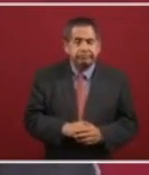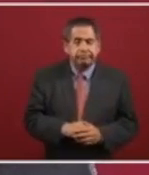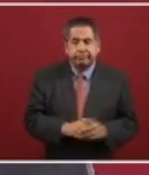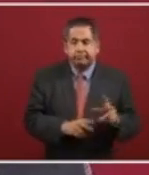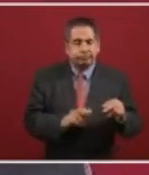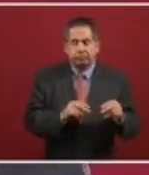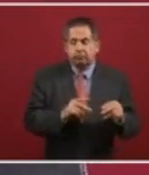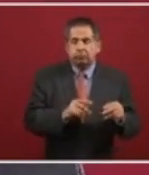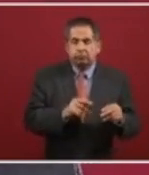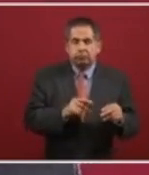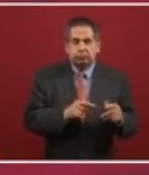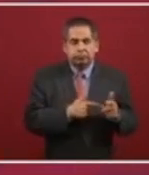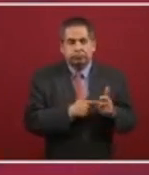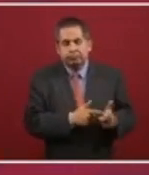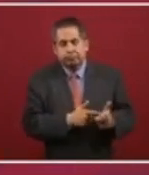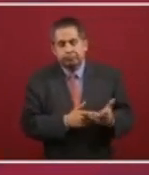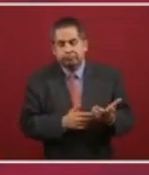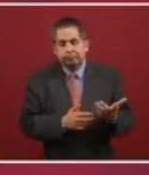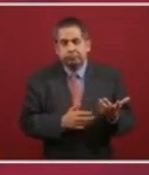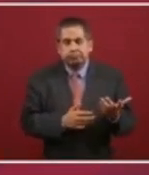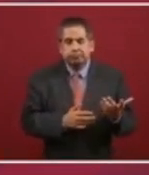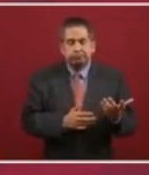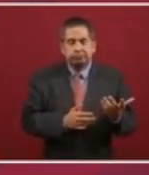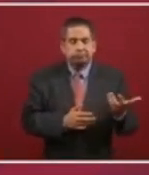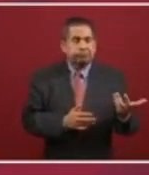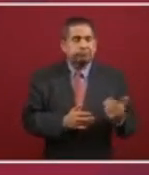no va a ser